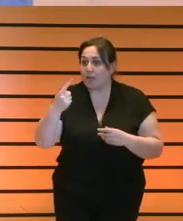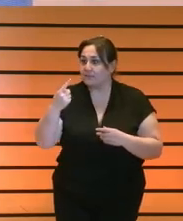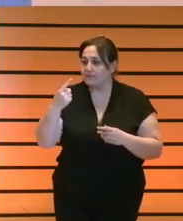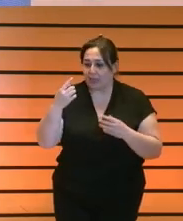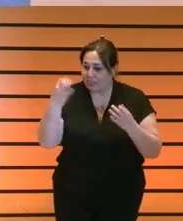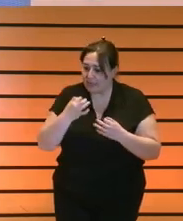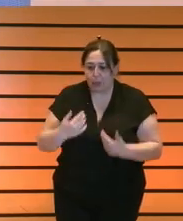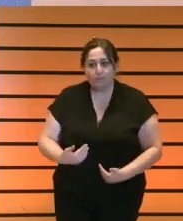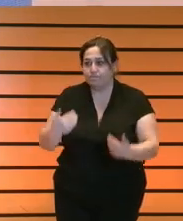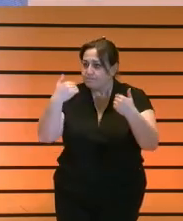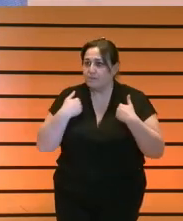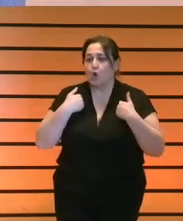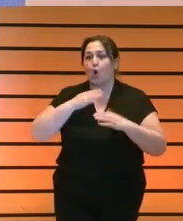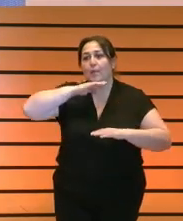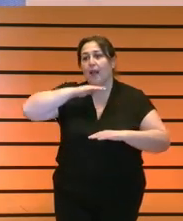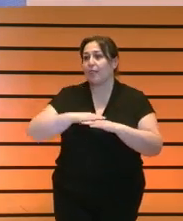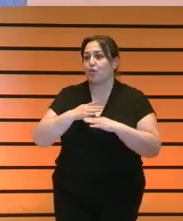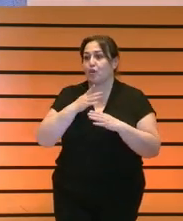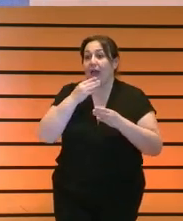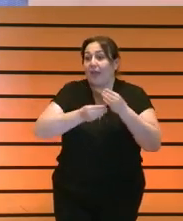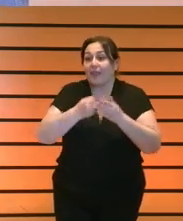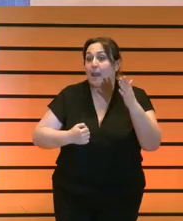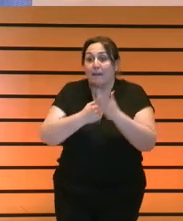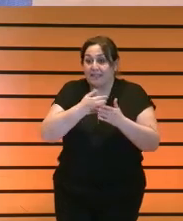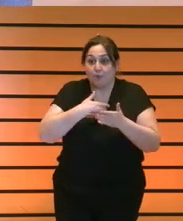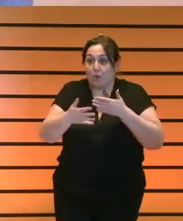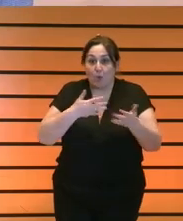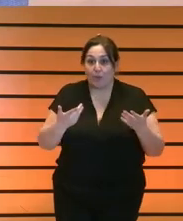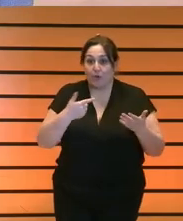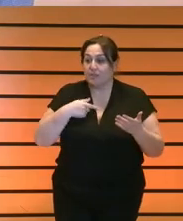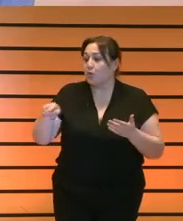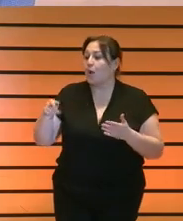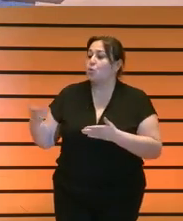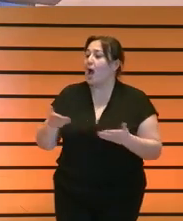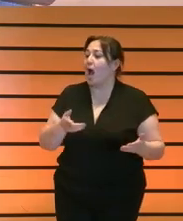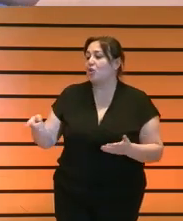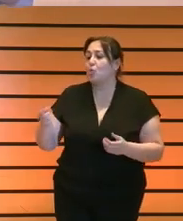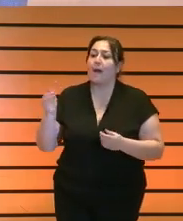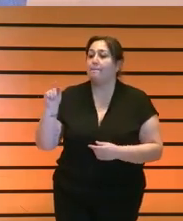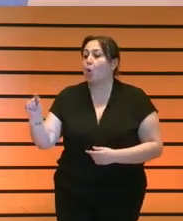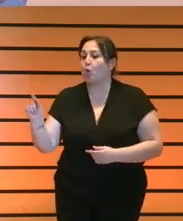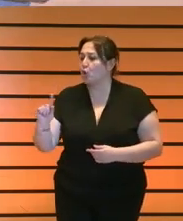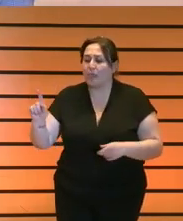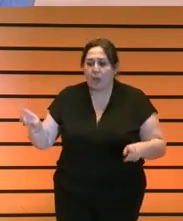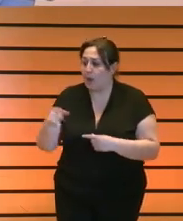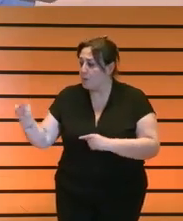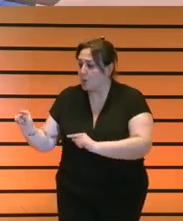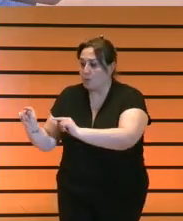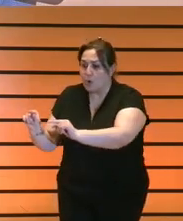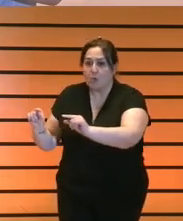manos. Entonces, no hay ayudas pequeñas. Hay desafíos grandes y hay ayudas que tienen que